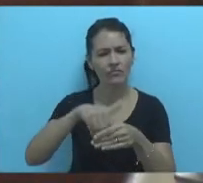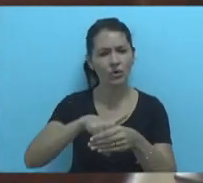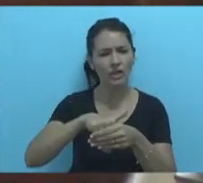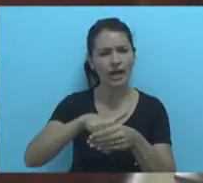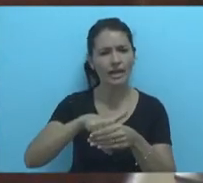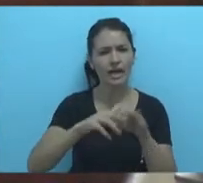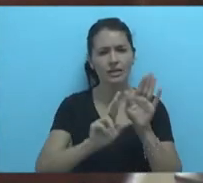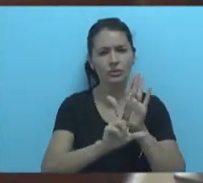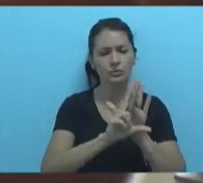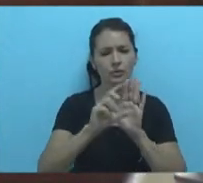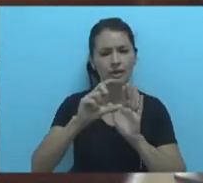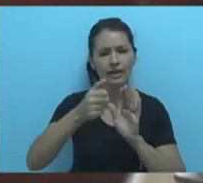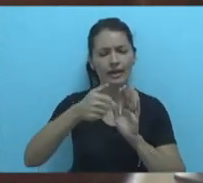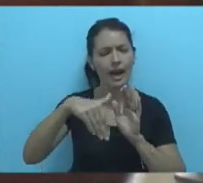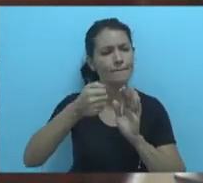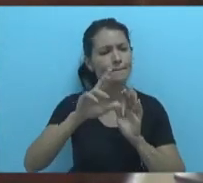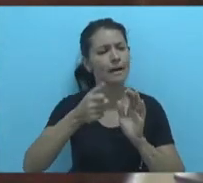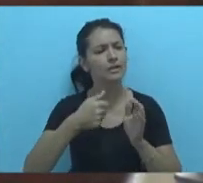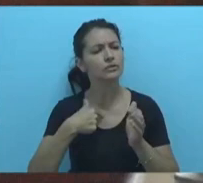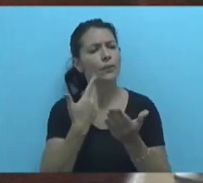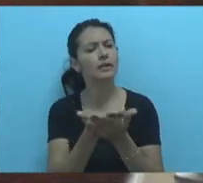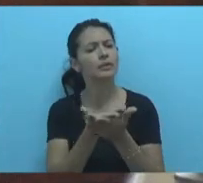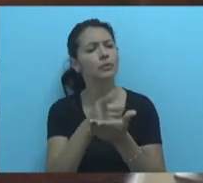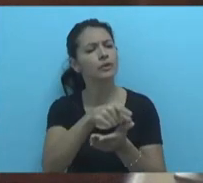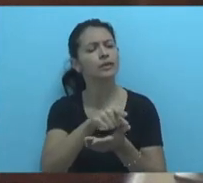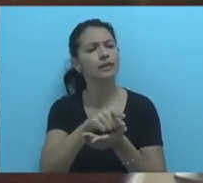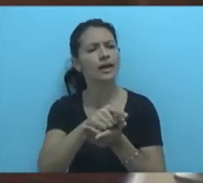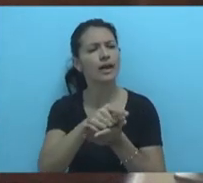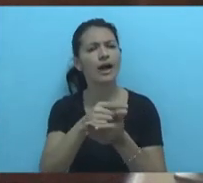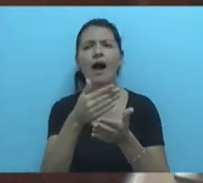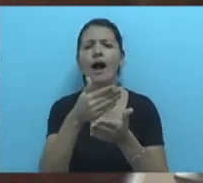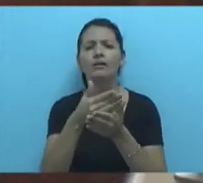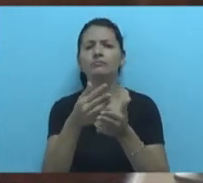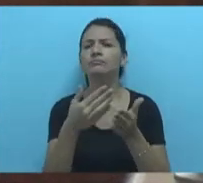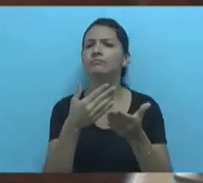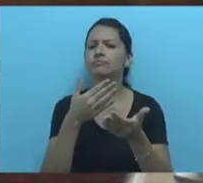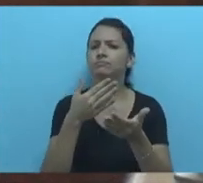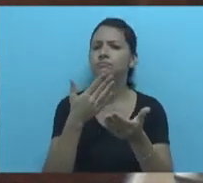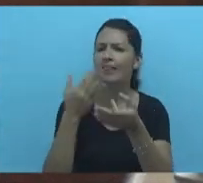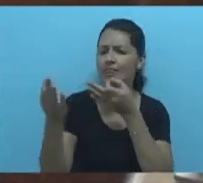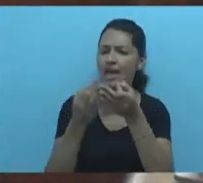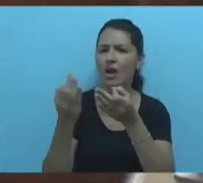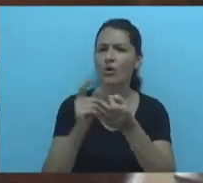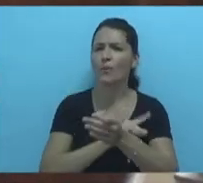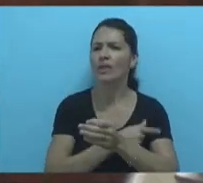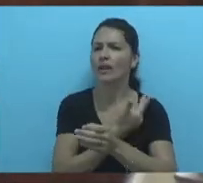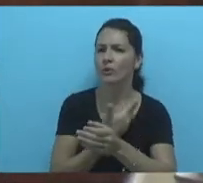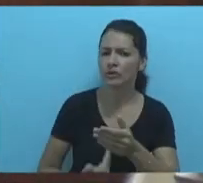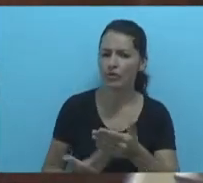por la cual le íbamos a pedir a usted de que se dirigiera al Poder Ejecutivo para que se convocara a las comisiones de